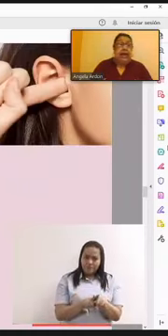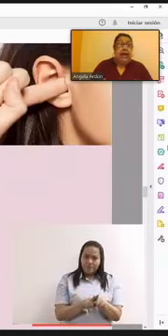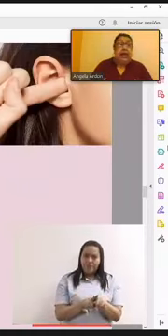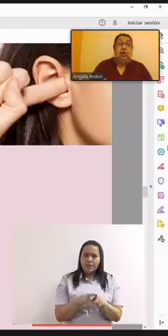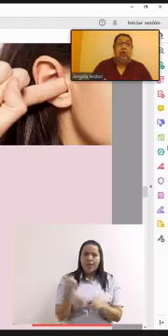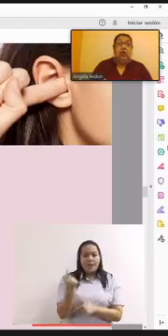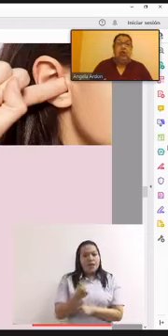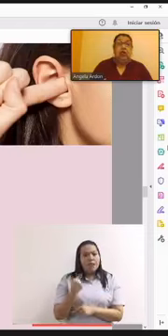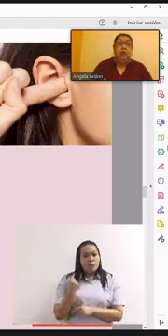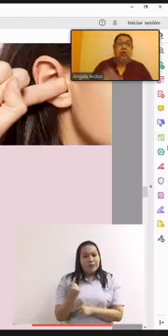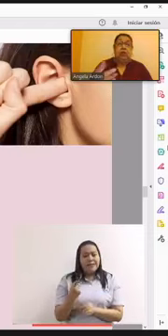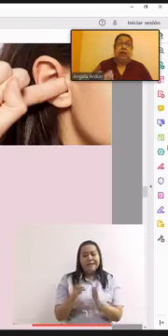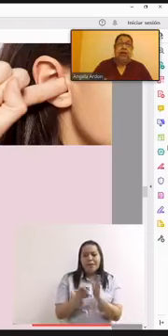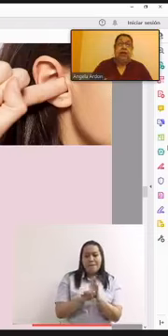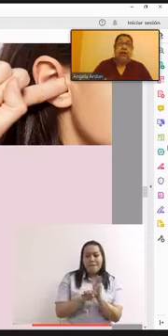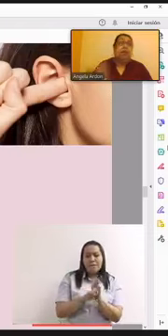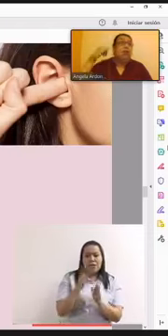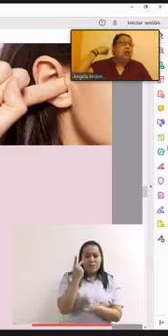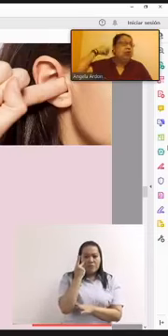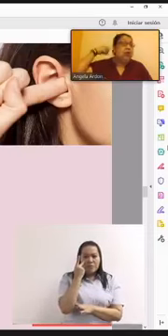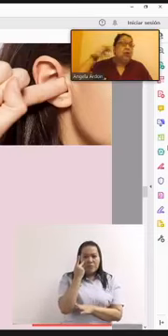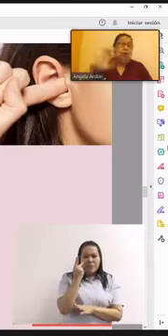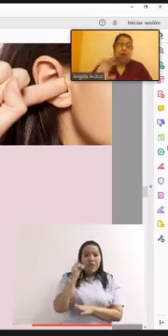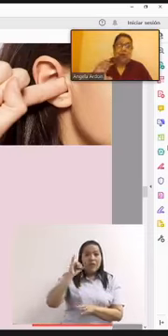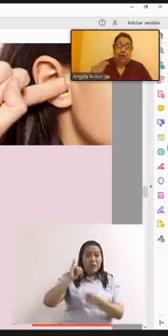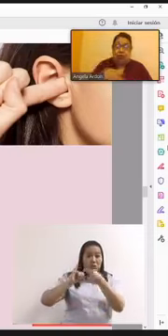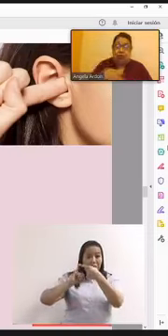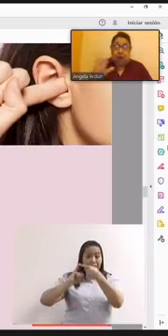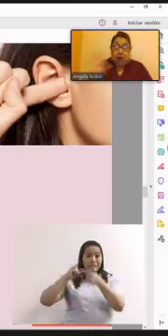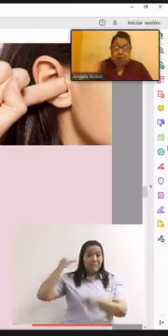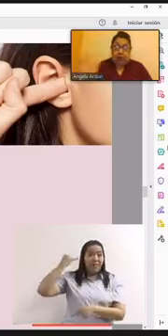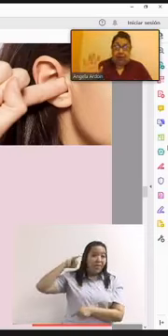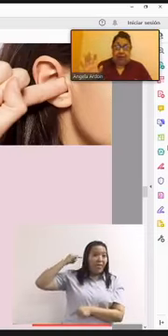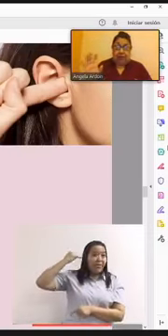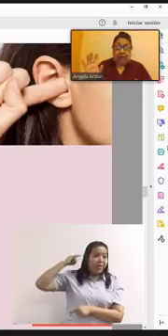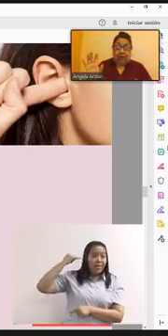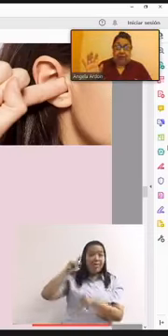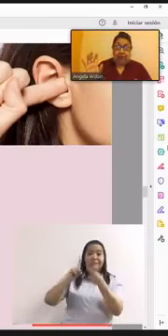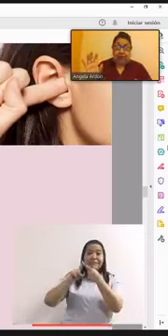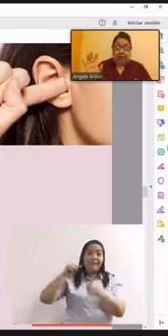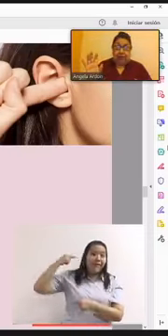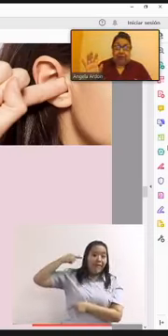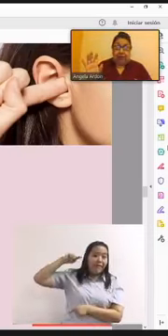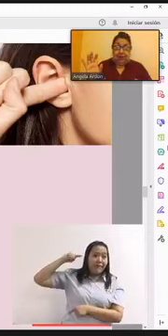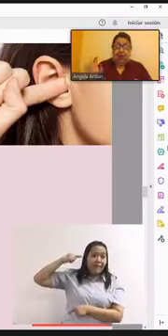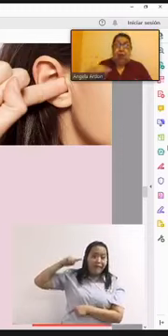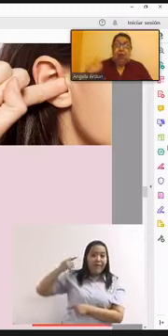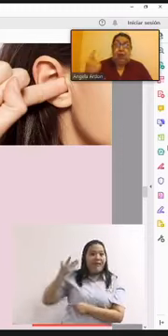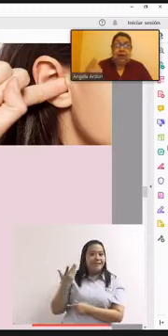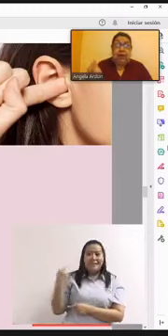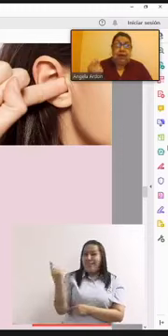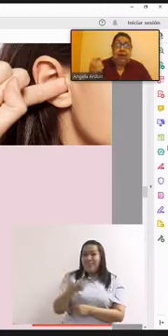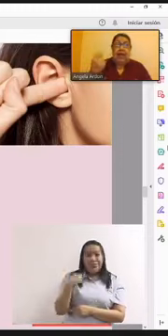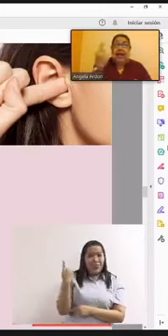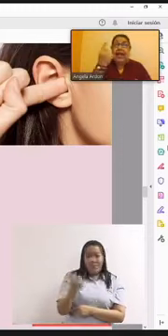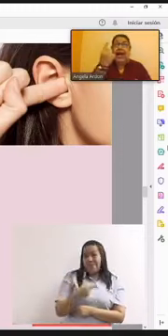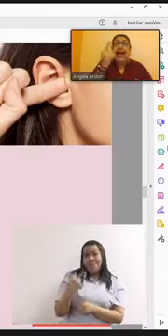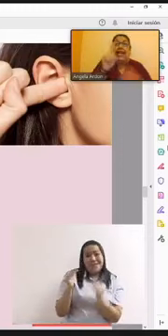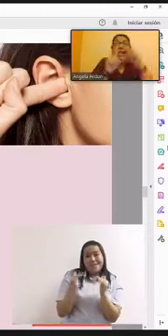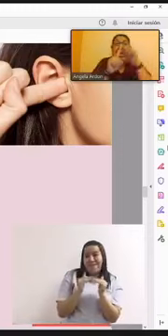que no introducir objetos. Miren, los famosos dedos. Todos nos hemos metido dedos. Todos nos hemos metido